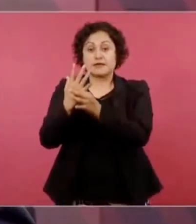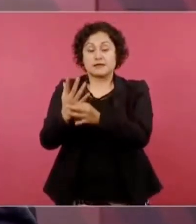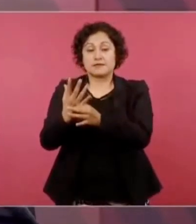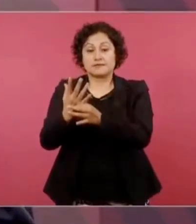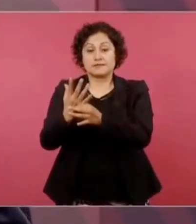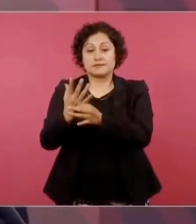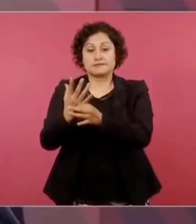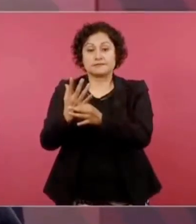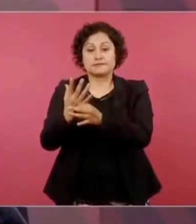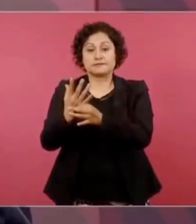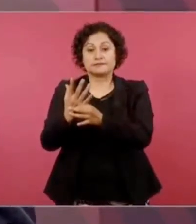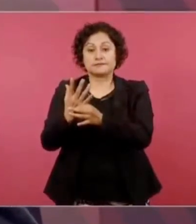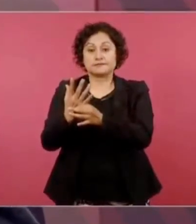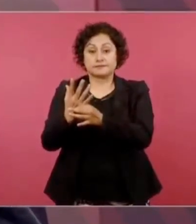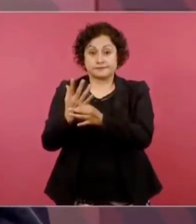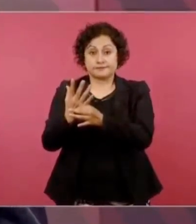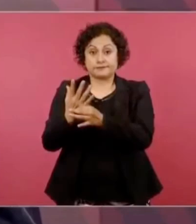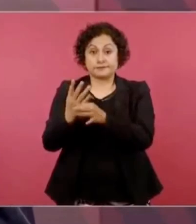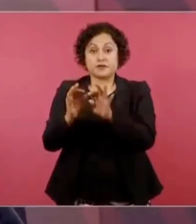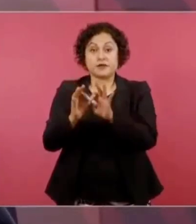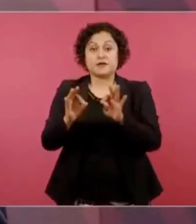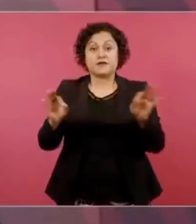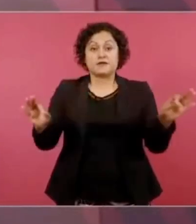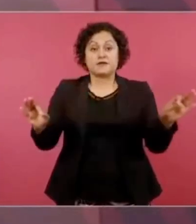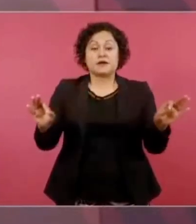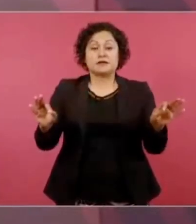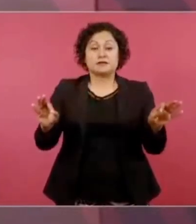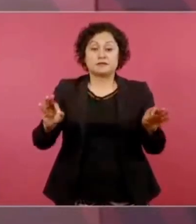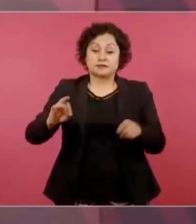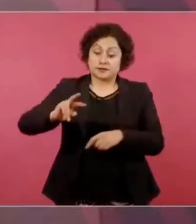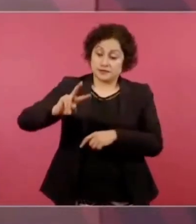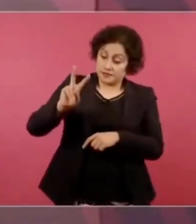hacía libres.